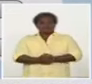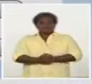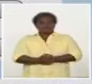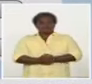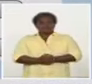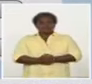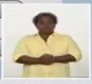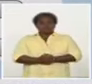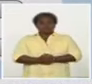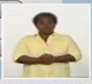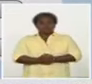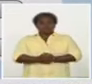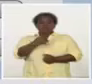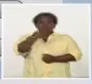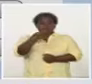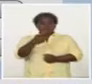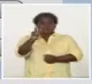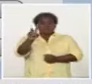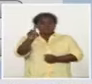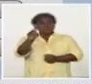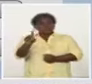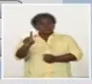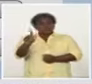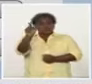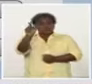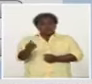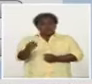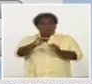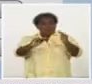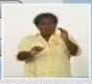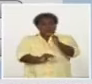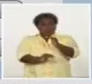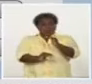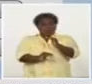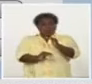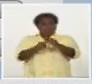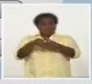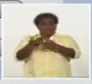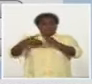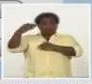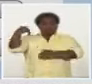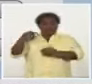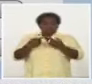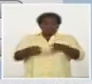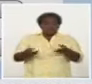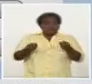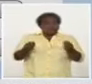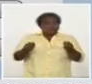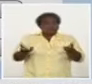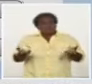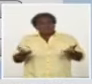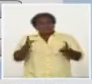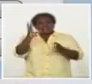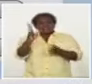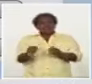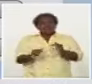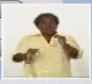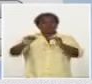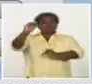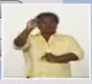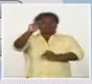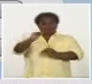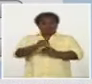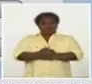Pudiéramos decir que son 21 menos que el día anterior, pero de verdad que ni vale la pena, porque es una cifra tan elevada